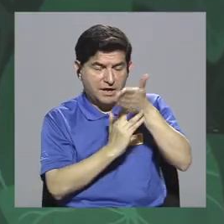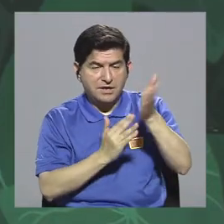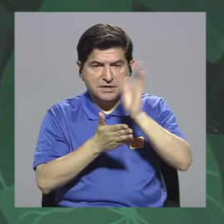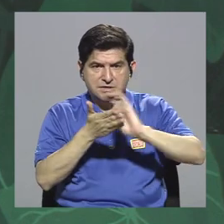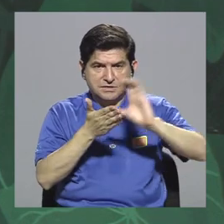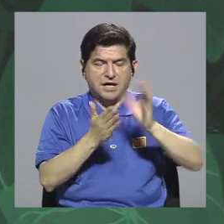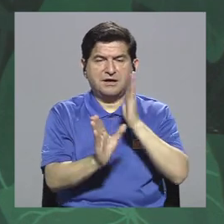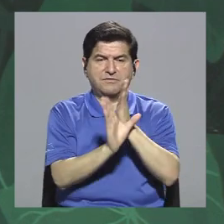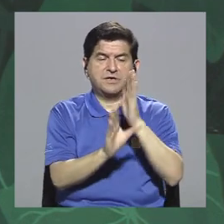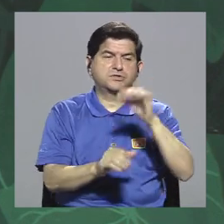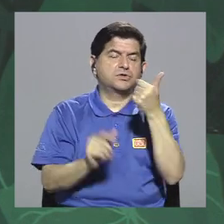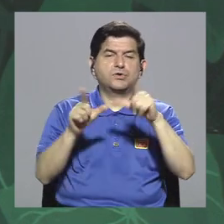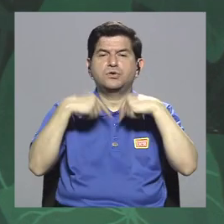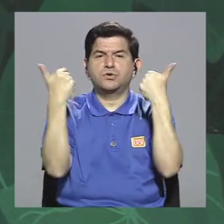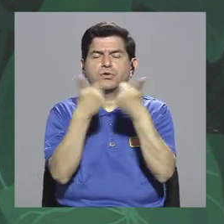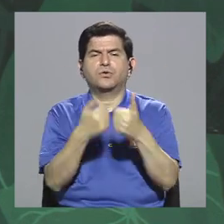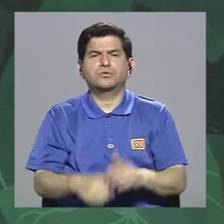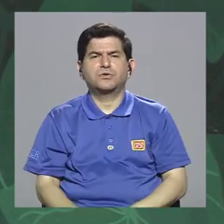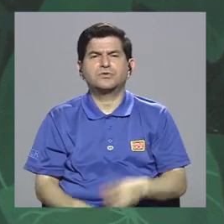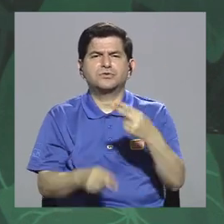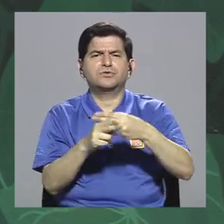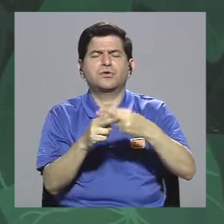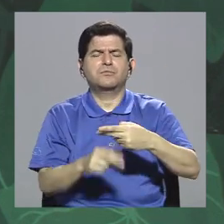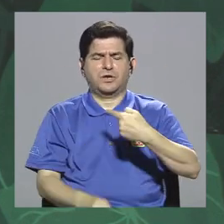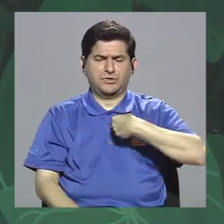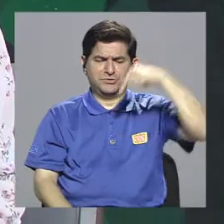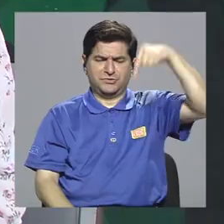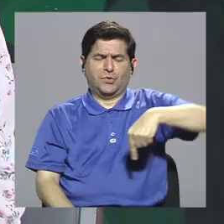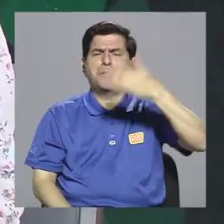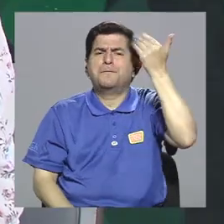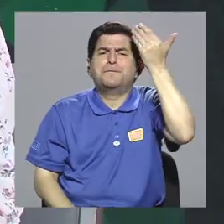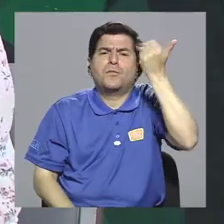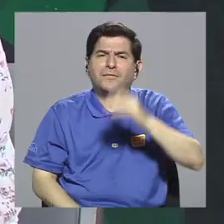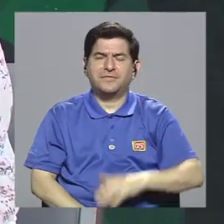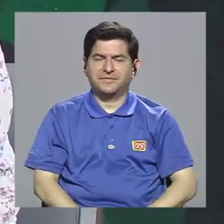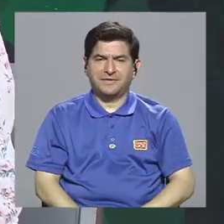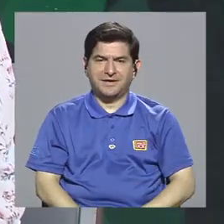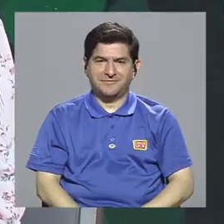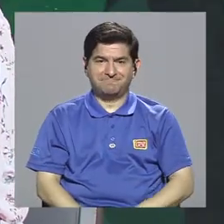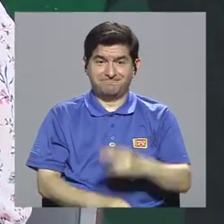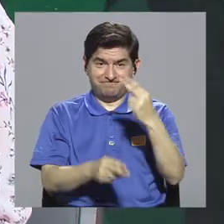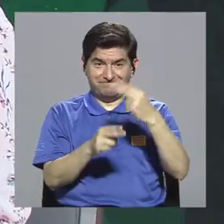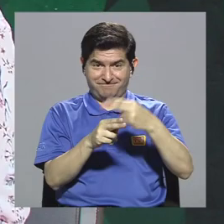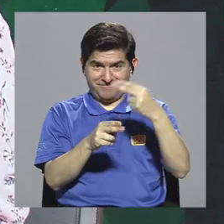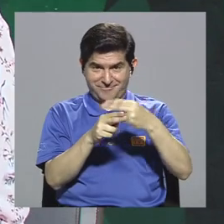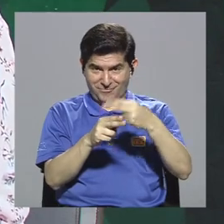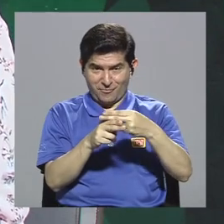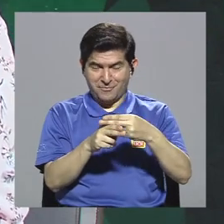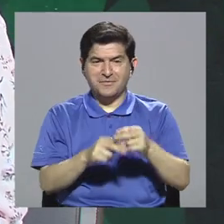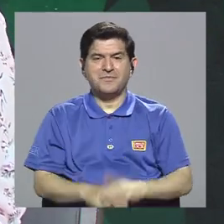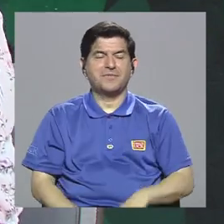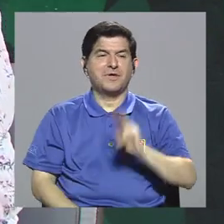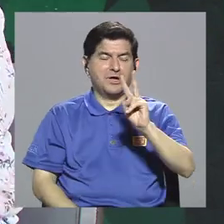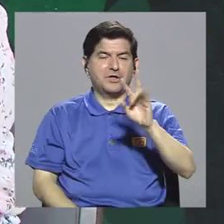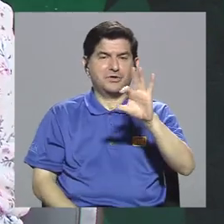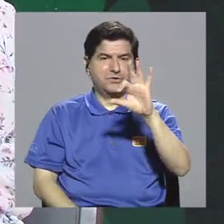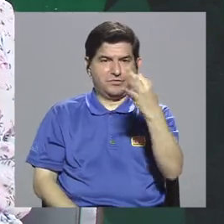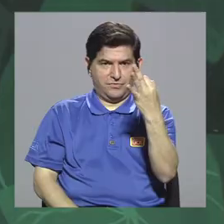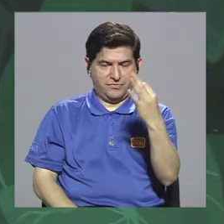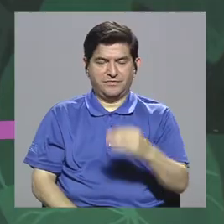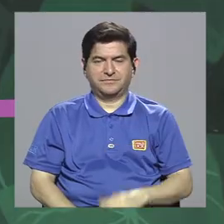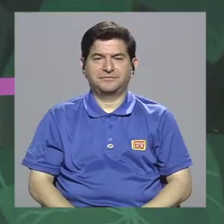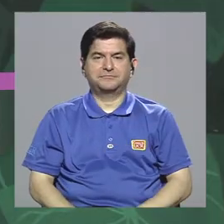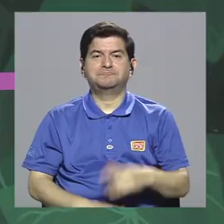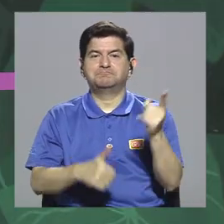esta campaña que están manejando ahorita a través del Colegio de Psicólogos y otras organizaciones también, ¿por qué se llama Aquí Estoy? Ok, el